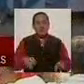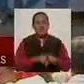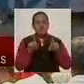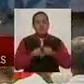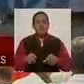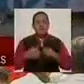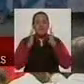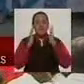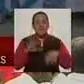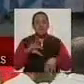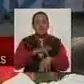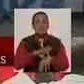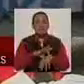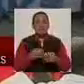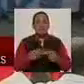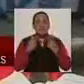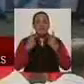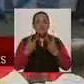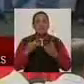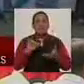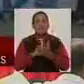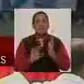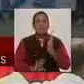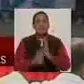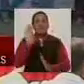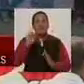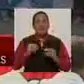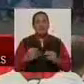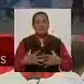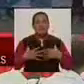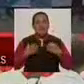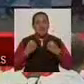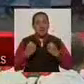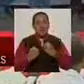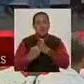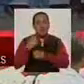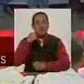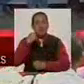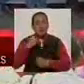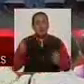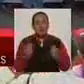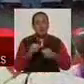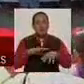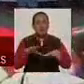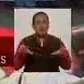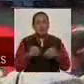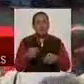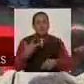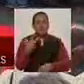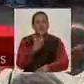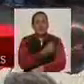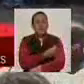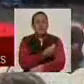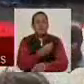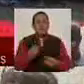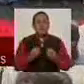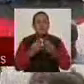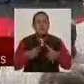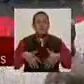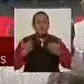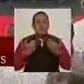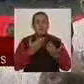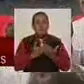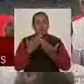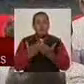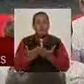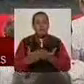salud, para ver que crezcan sanos, fuertes, con todas sus vacunas, para poder medir que